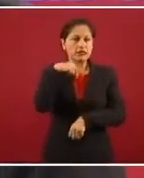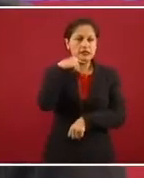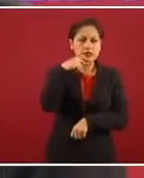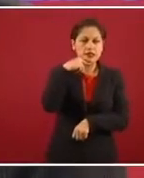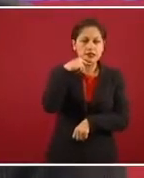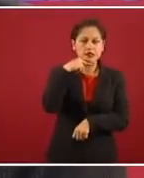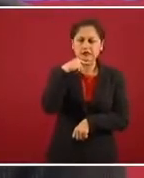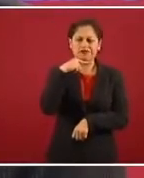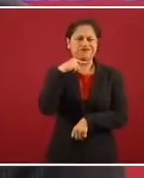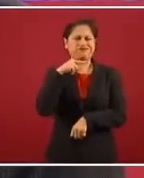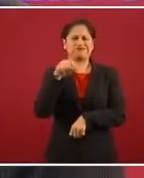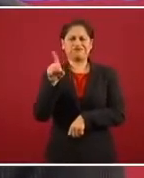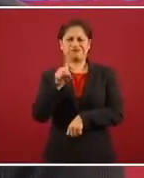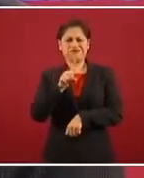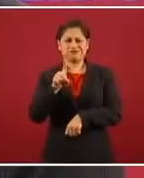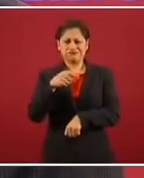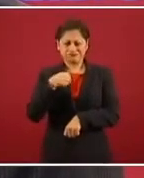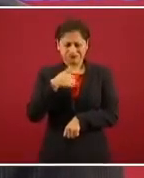vencido.